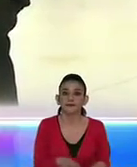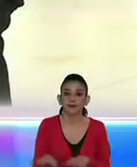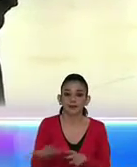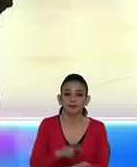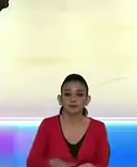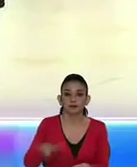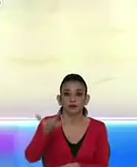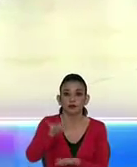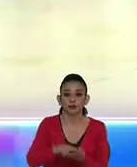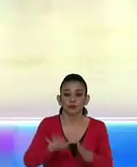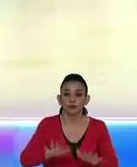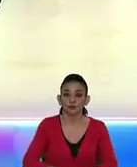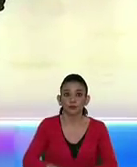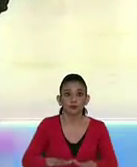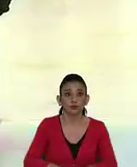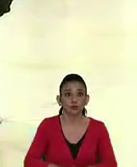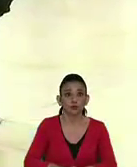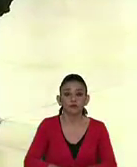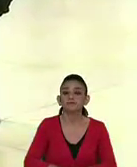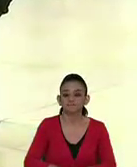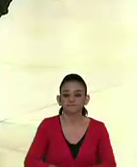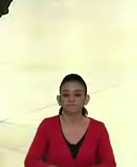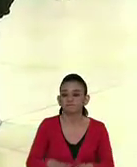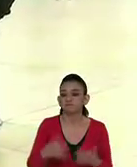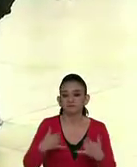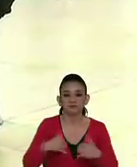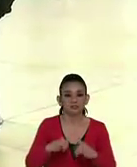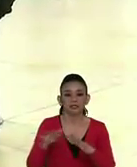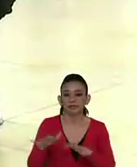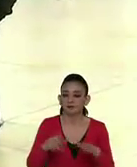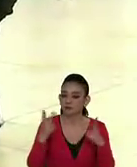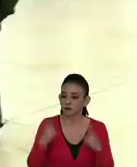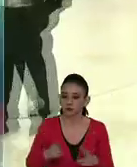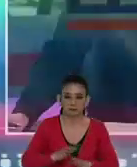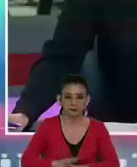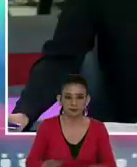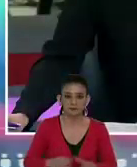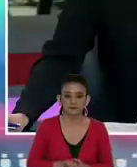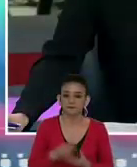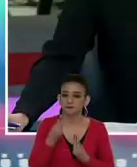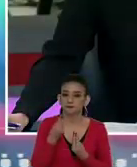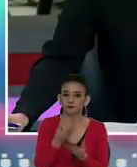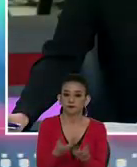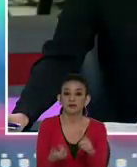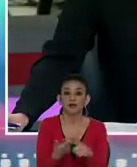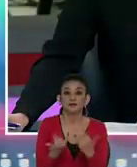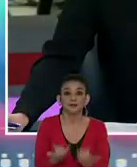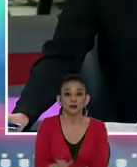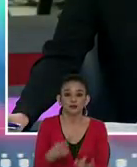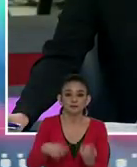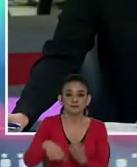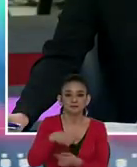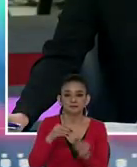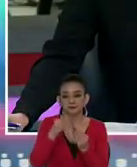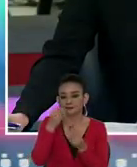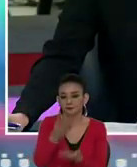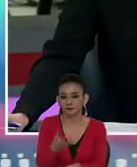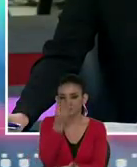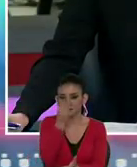Internacional Mariscal Sucre se desarrollan con absoluta normalidad. Esa es la información generada hasta el momento. Volvemos a Estudios Centrales. Buenas